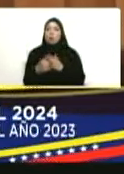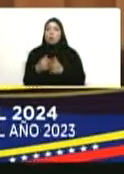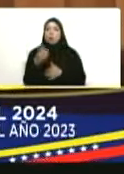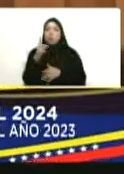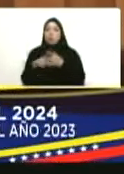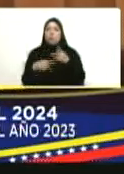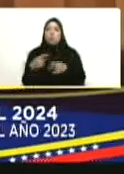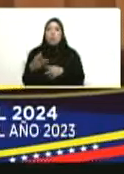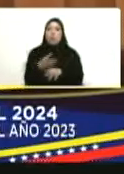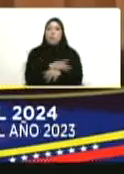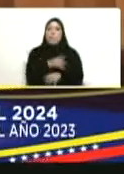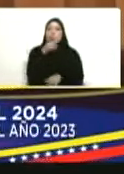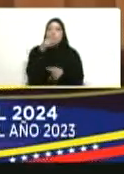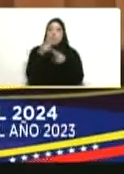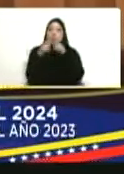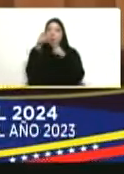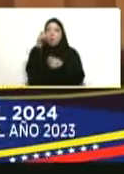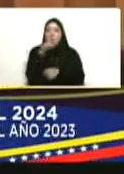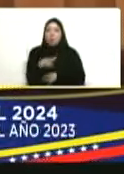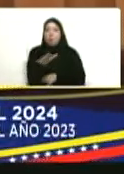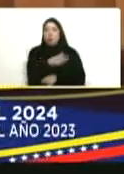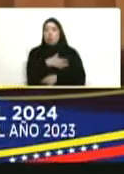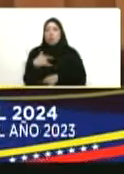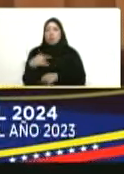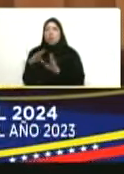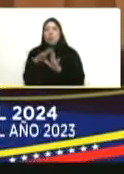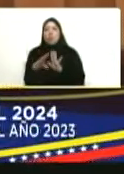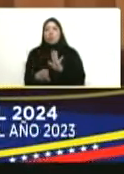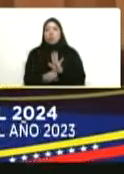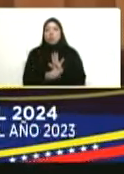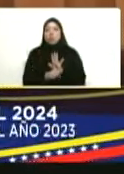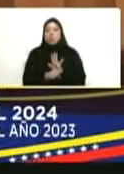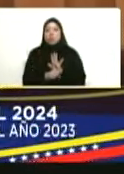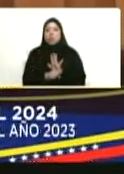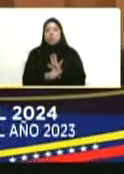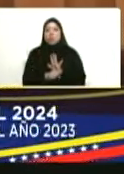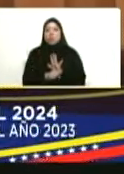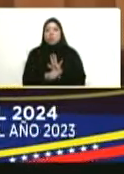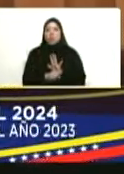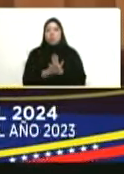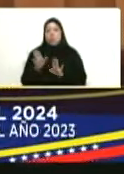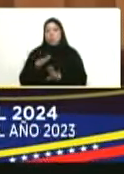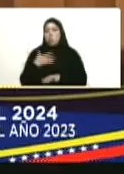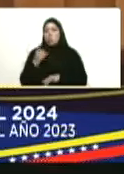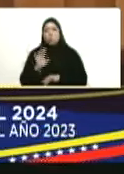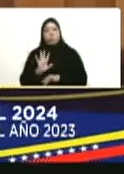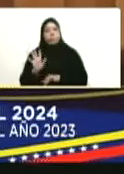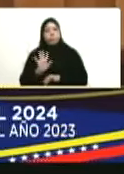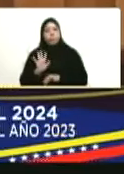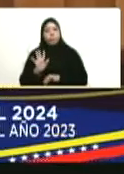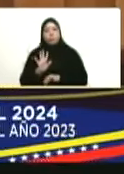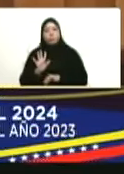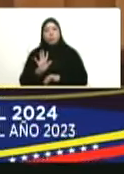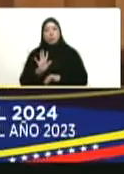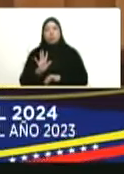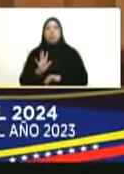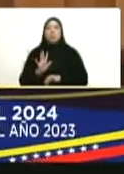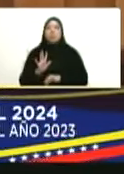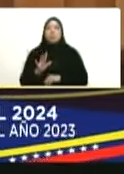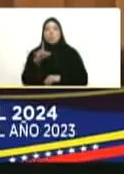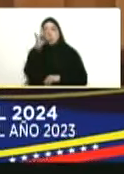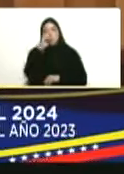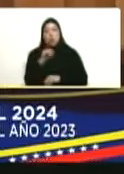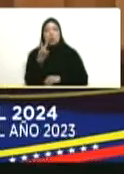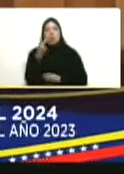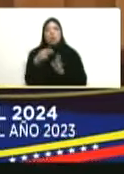para preguntarle al pueblo si quería ir a constituyente. No pudieron, se hizo. En el año